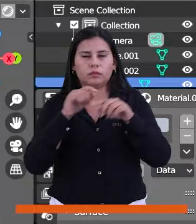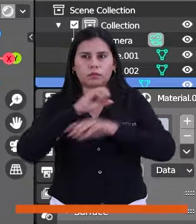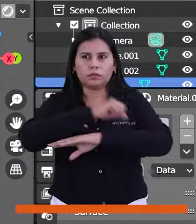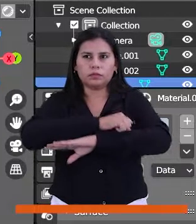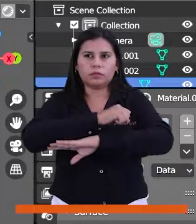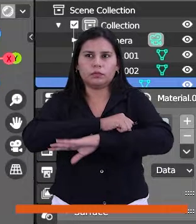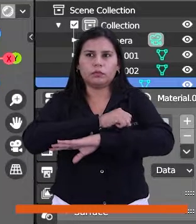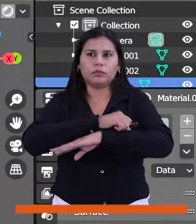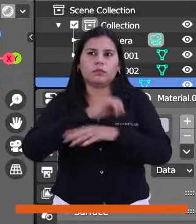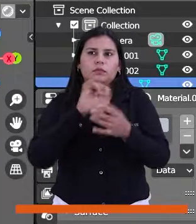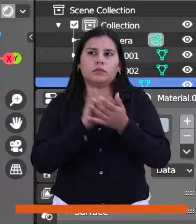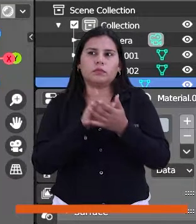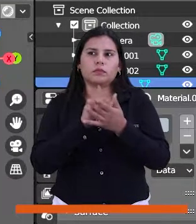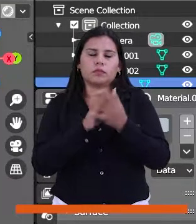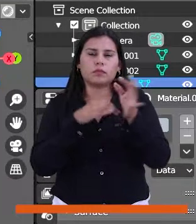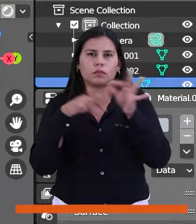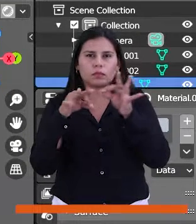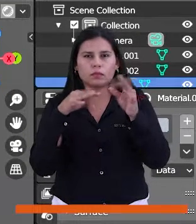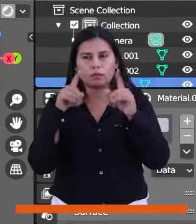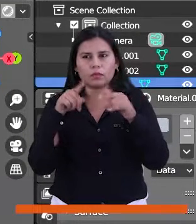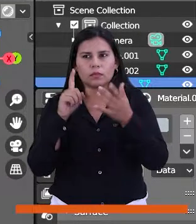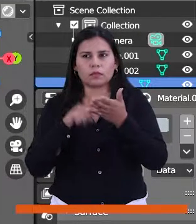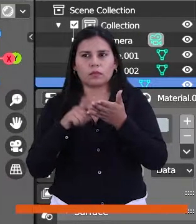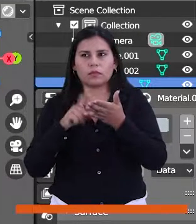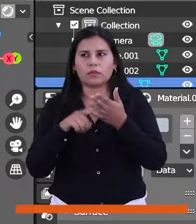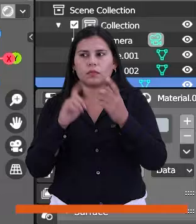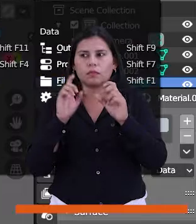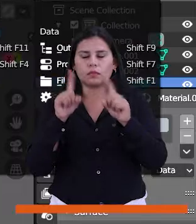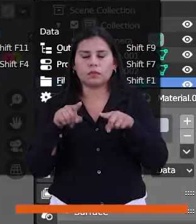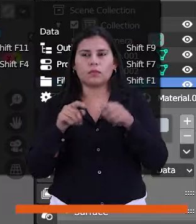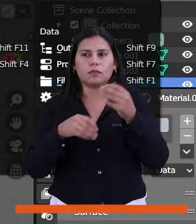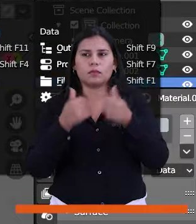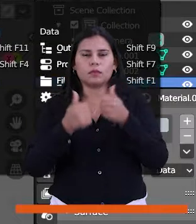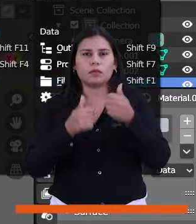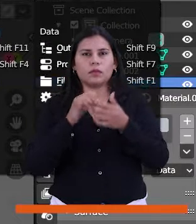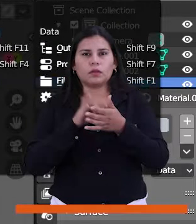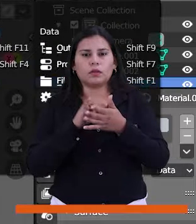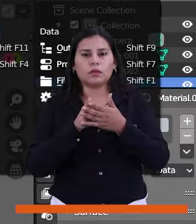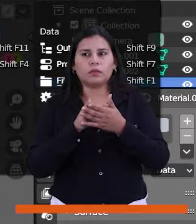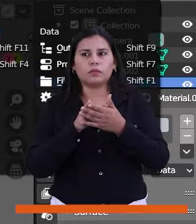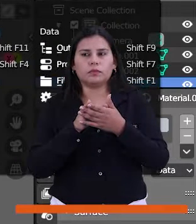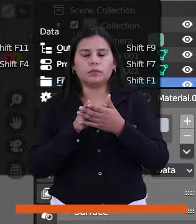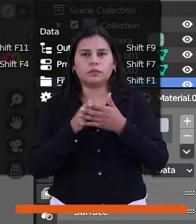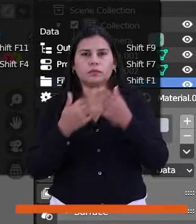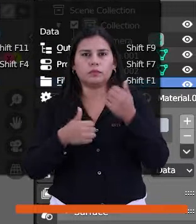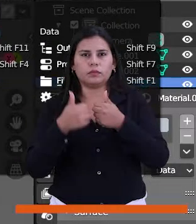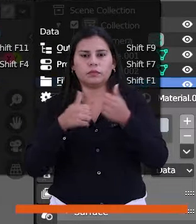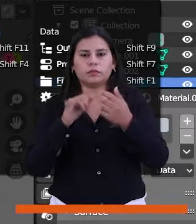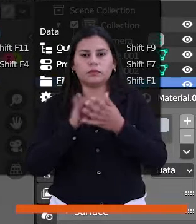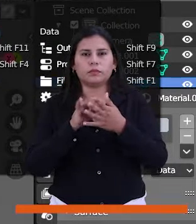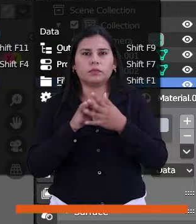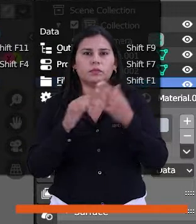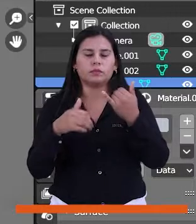ventanas, de configuración de ventanas, hago clic sobre él y busco la opción de V Editor.